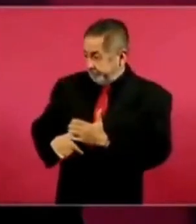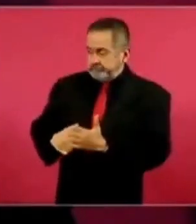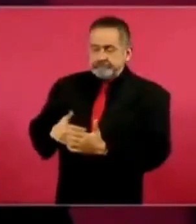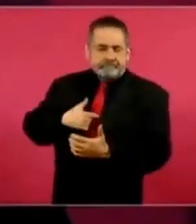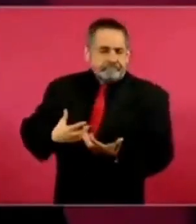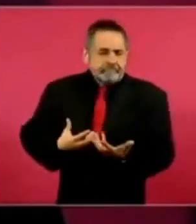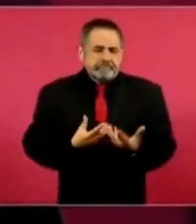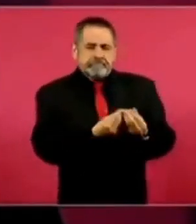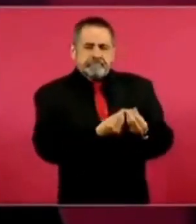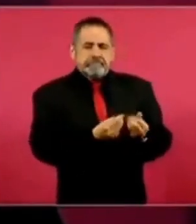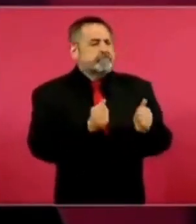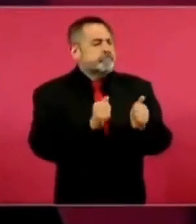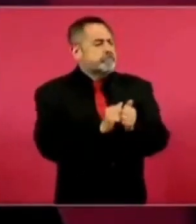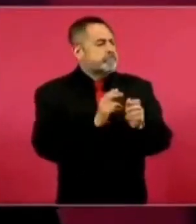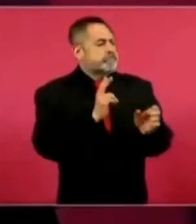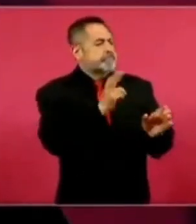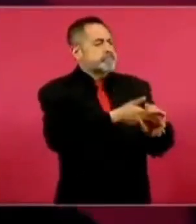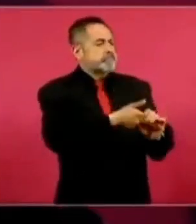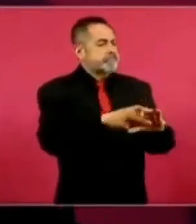estadounidense